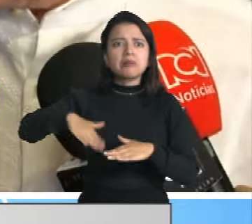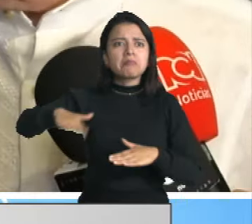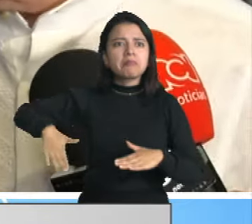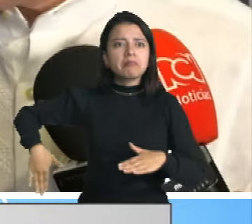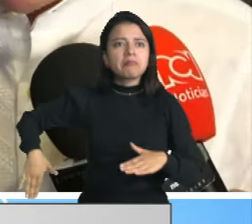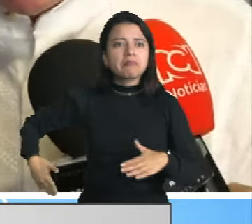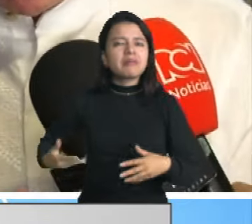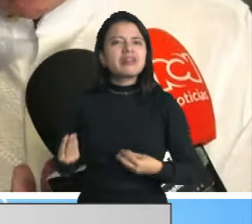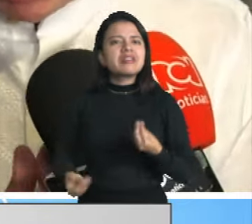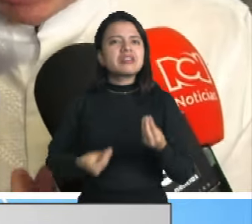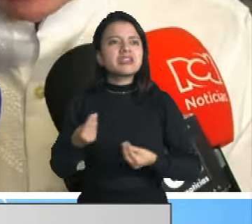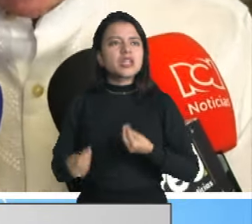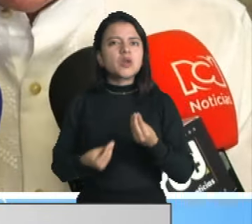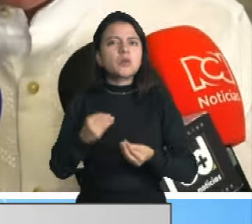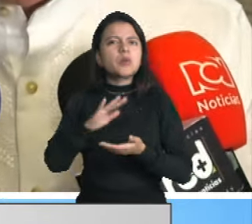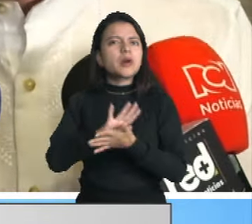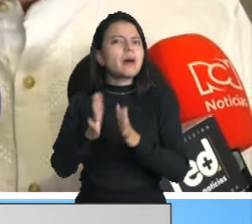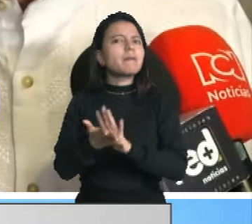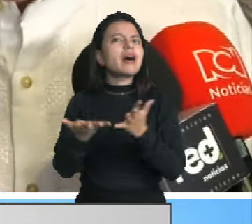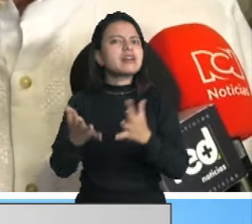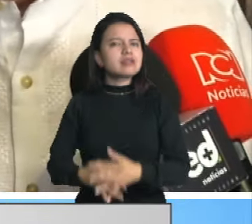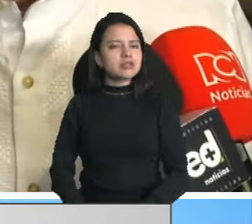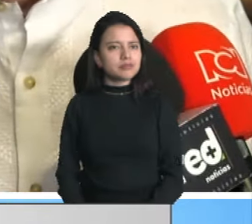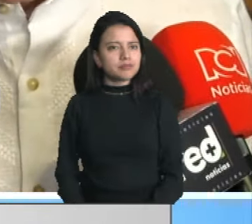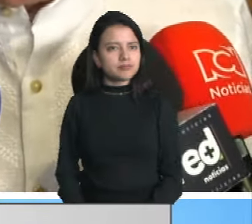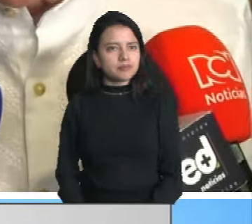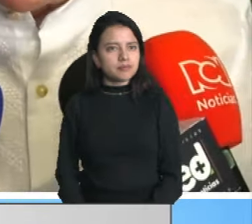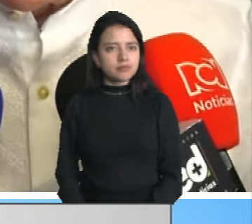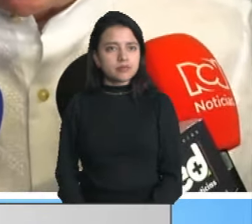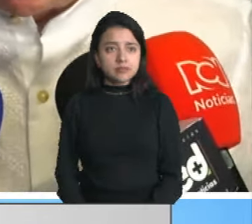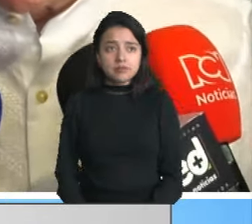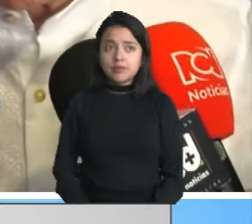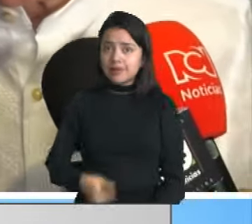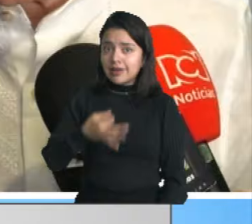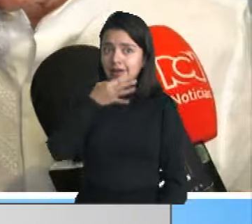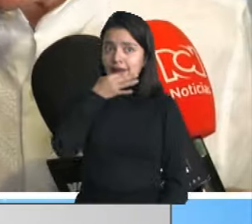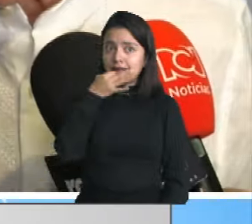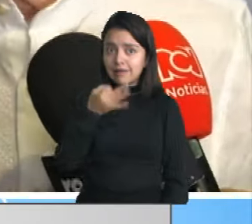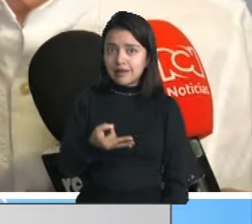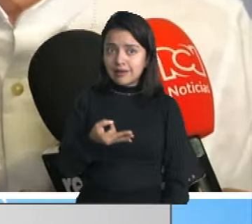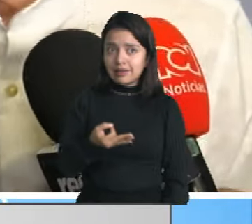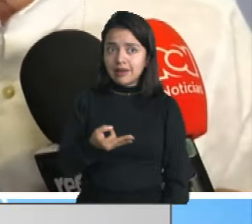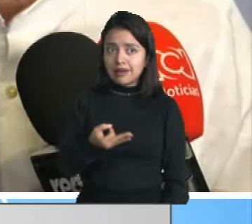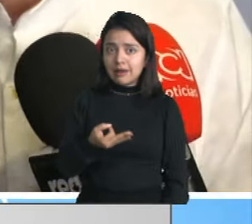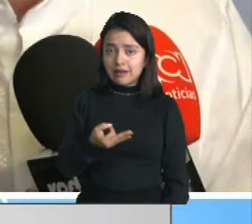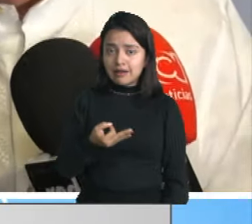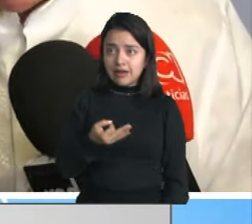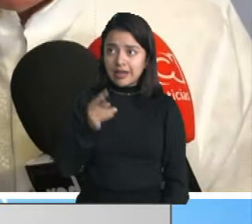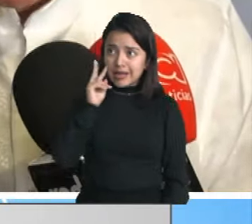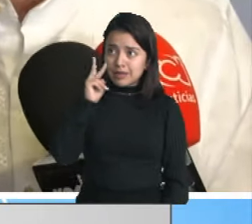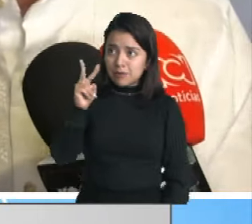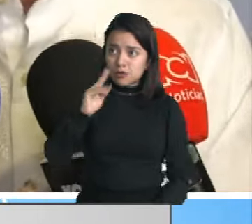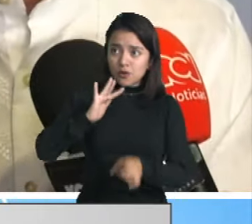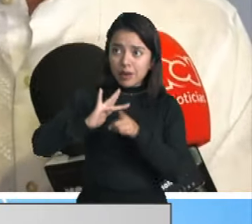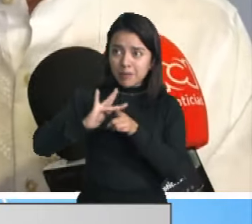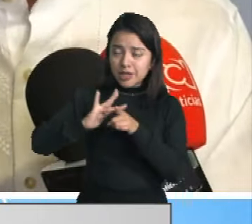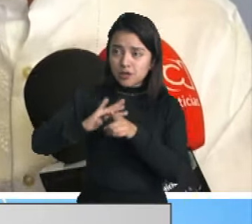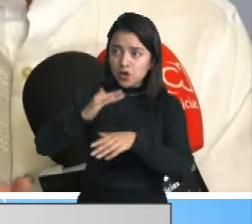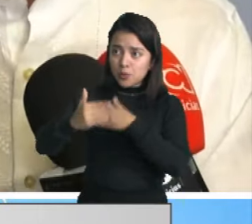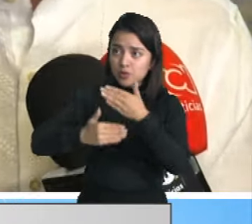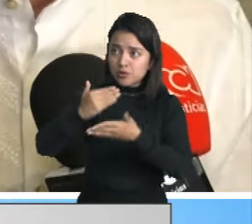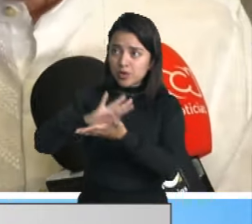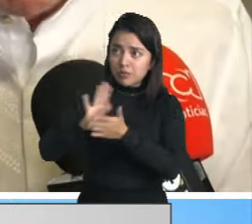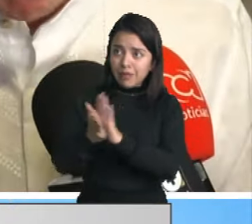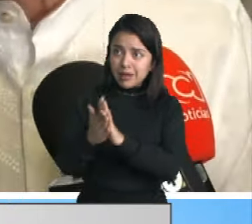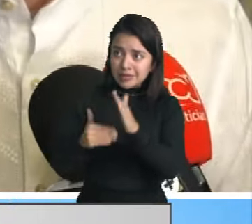hacer algo en ese sentido, porque la verdad es que se ha avanzado muy poco en la implementación del proceso